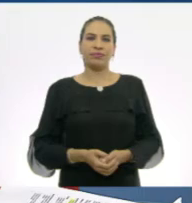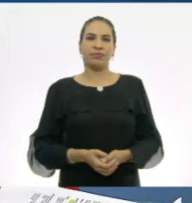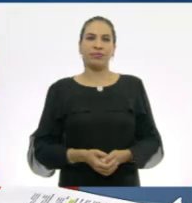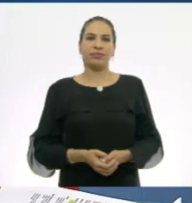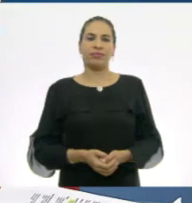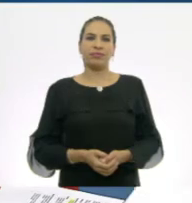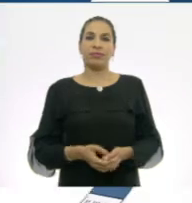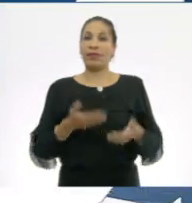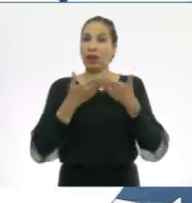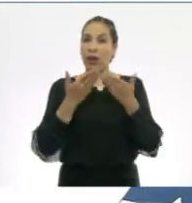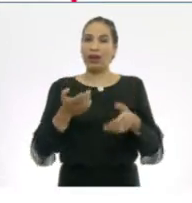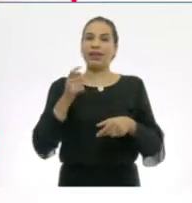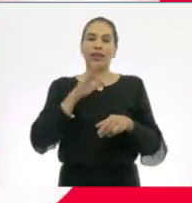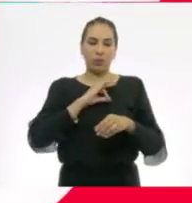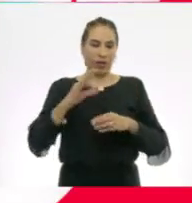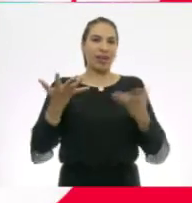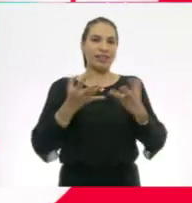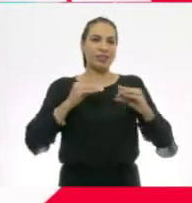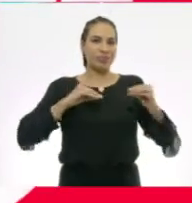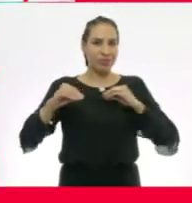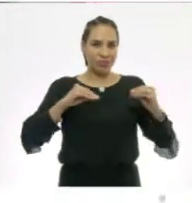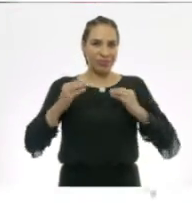Llegó el momento de movernos.